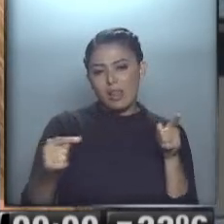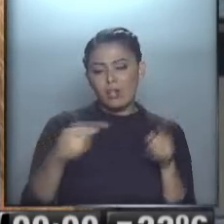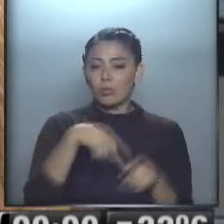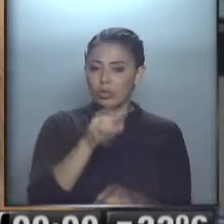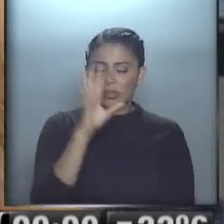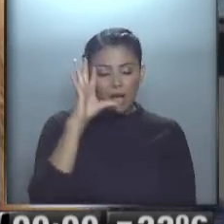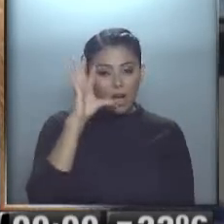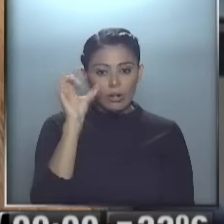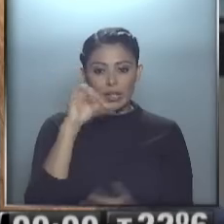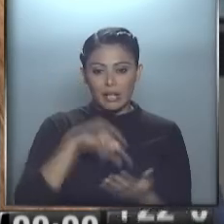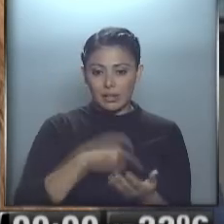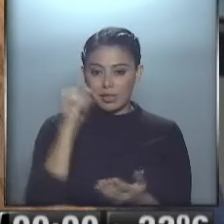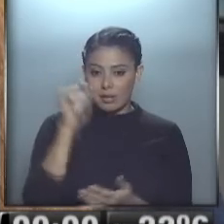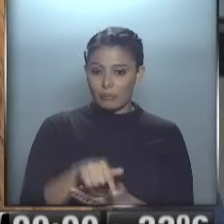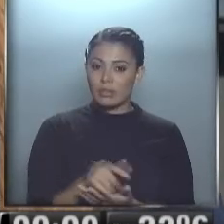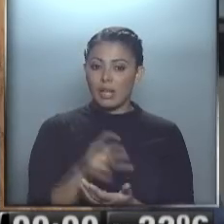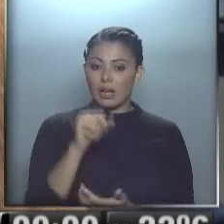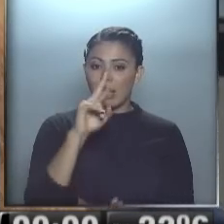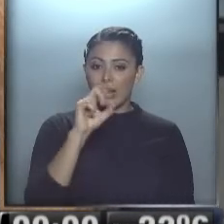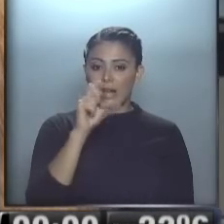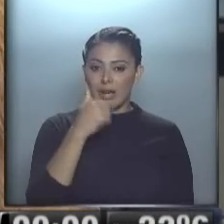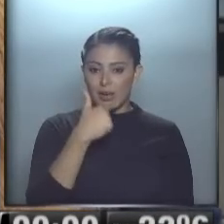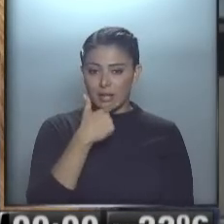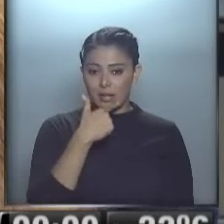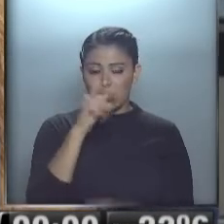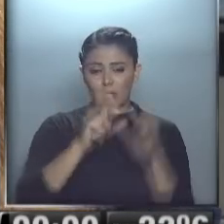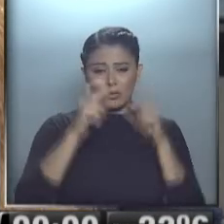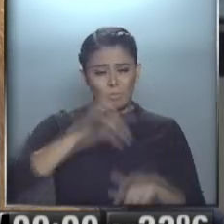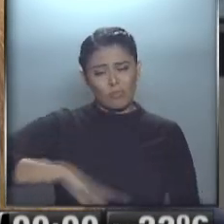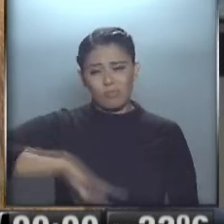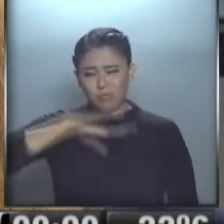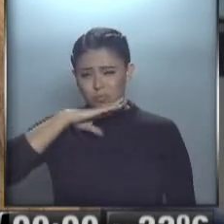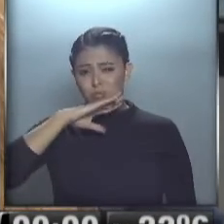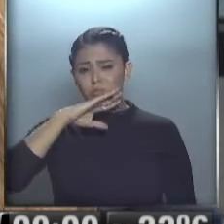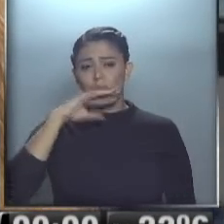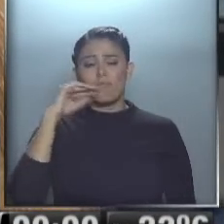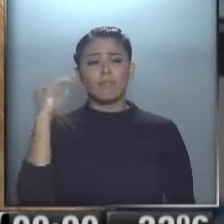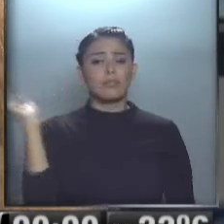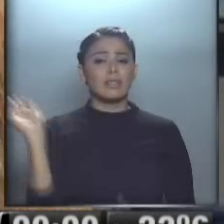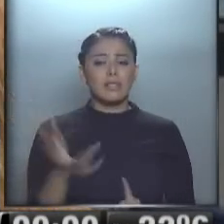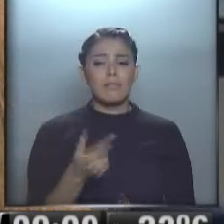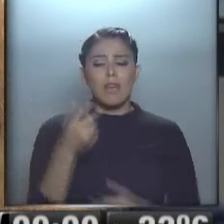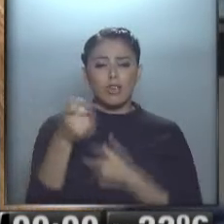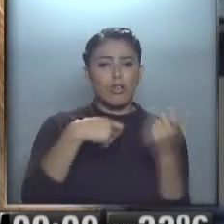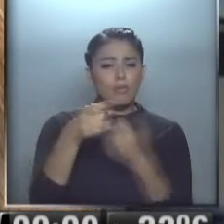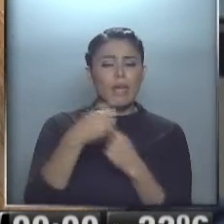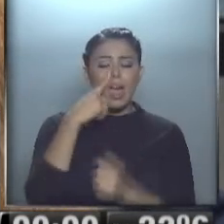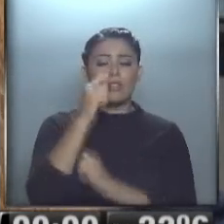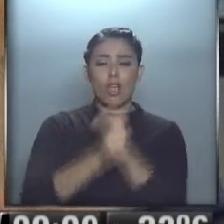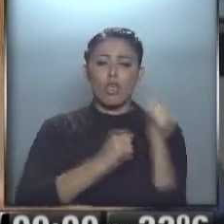ustedes Recuerden que Caracas es una ciudad densamente poblada con muchísima actividad comercial e